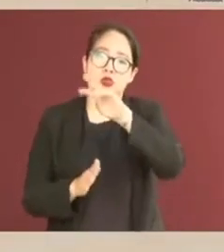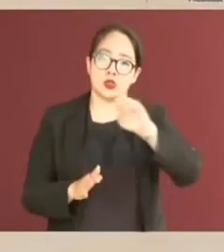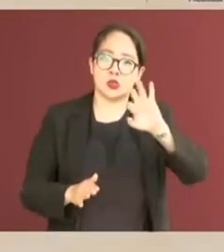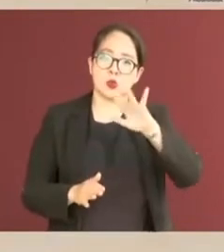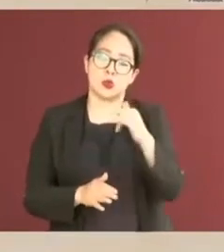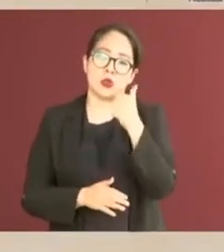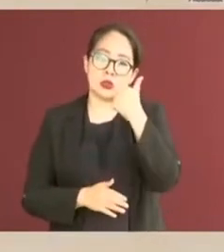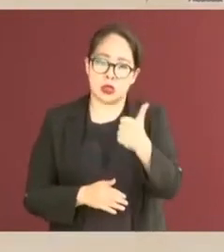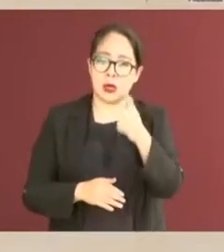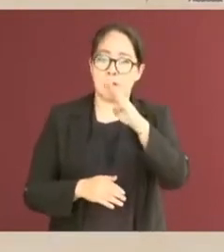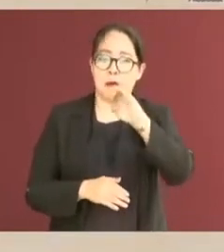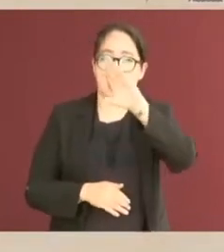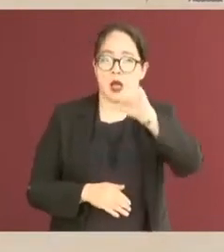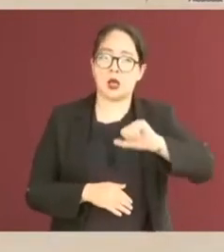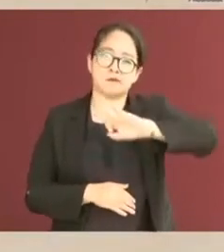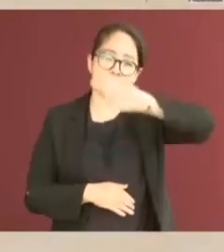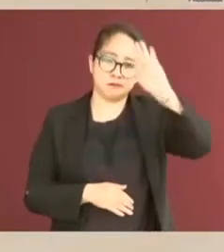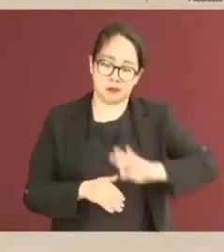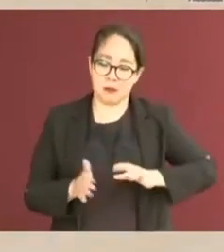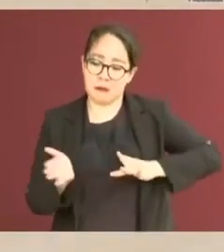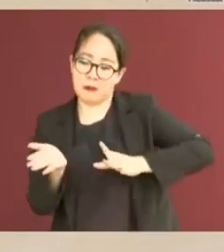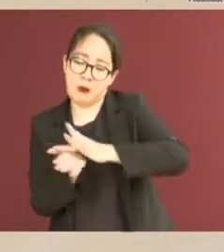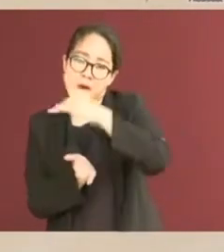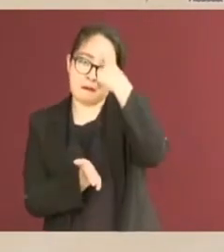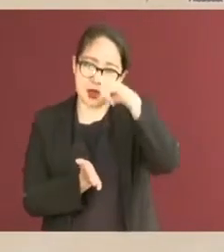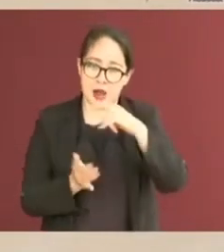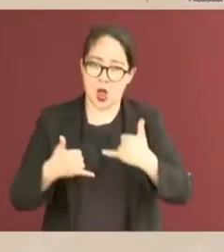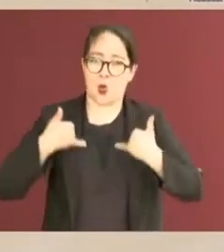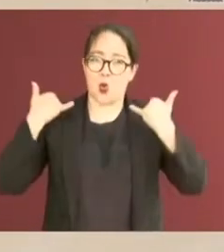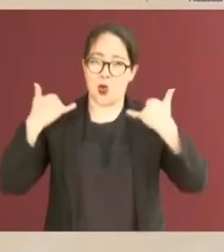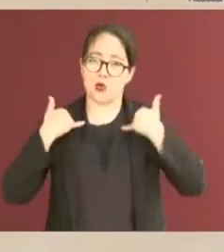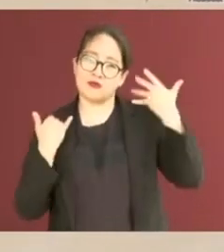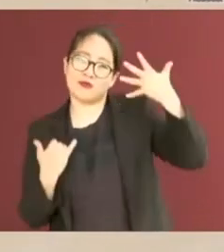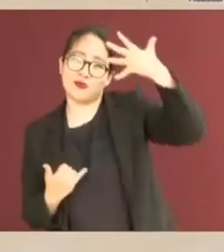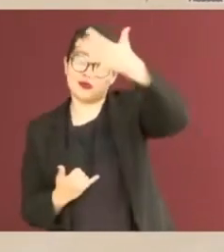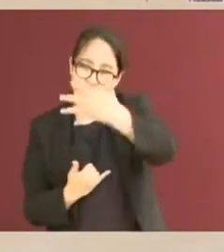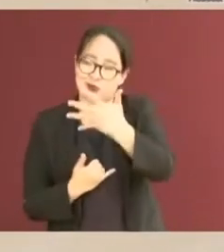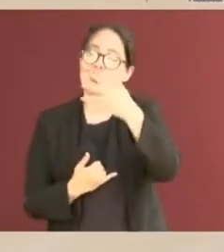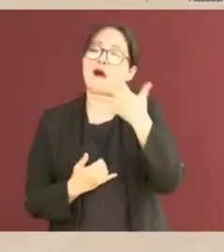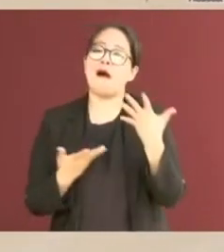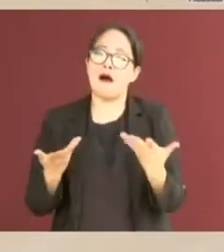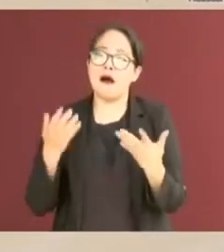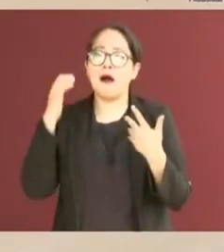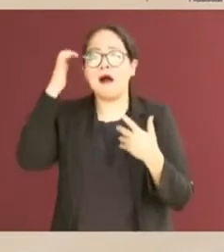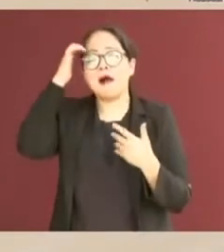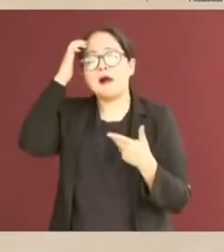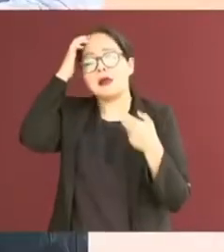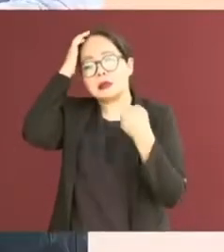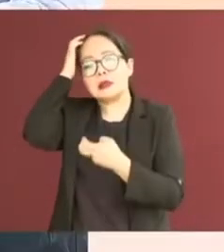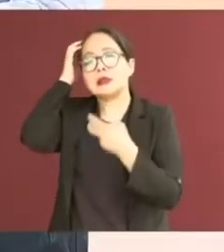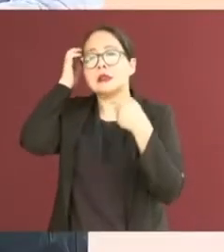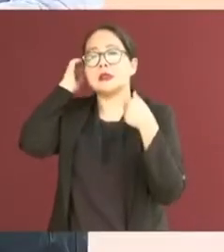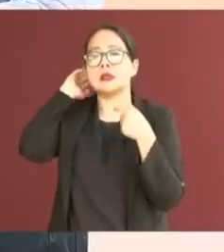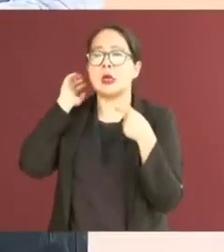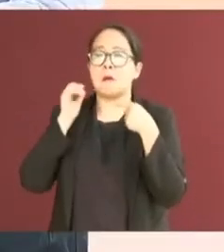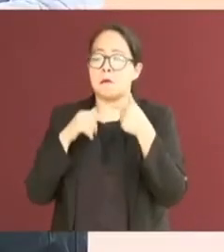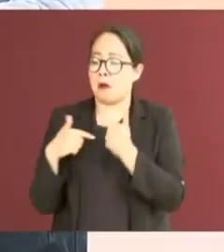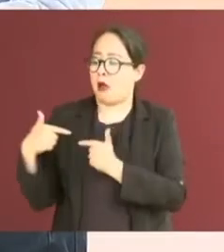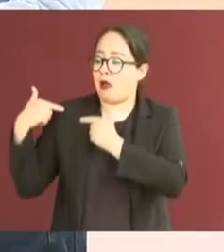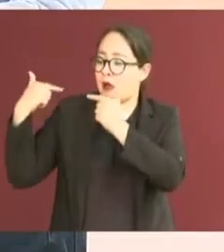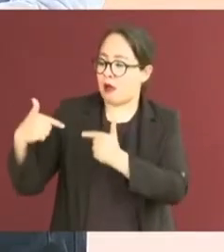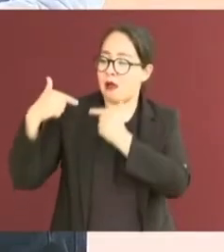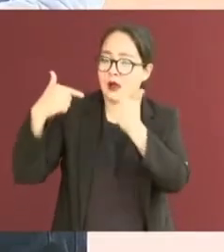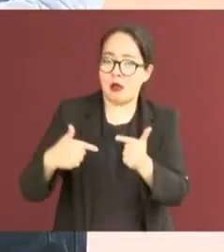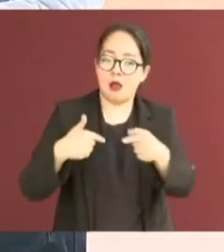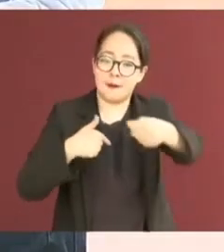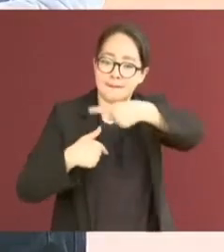50.256 becarios del programa Jóvenes Construyendo el Futuro, con los que estamos asegurando el relevo generacional en el